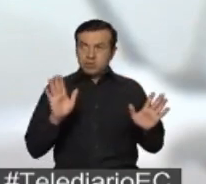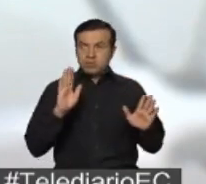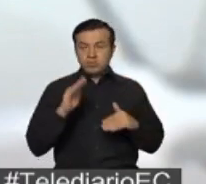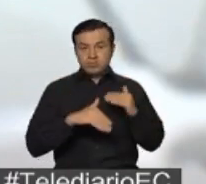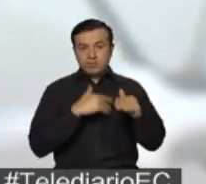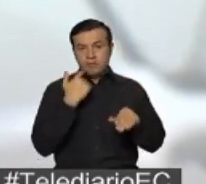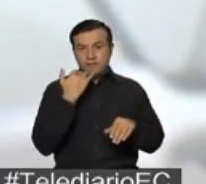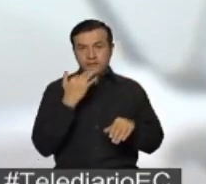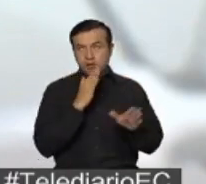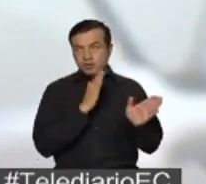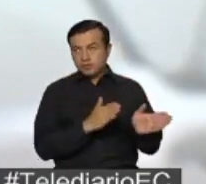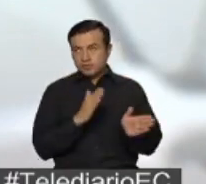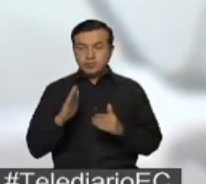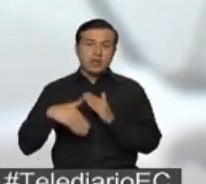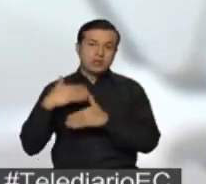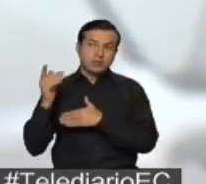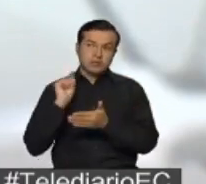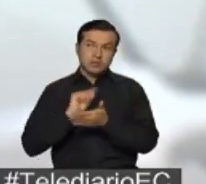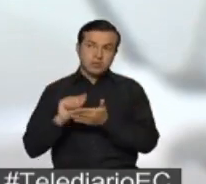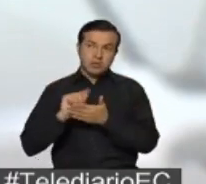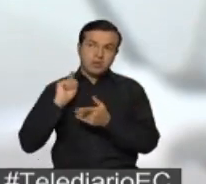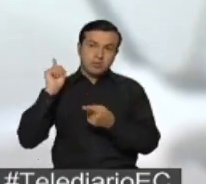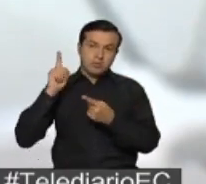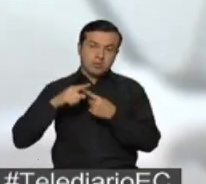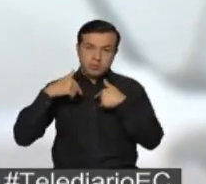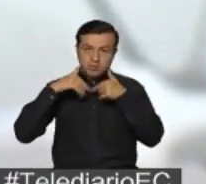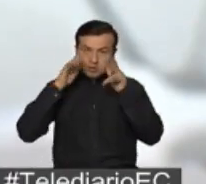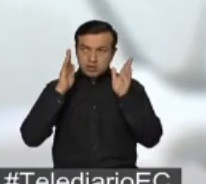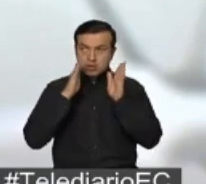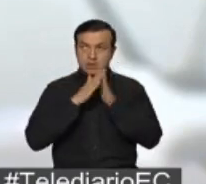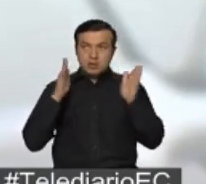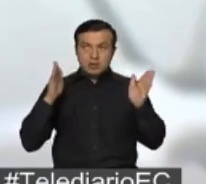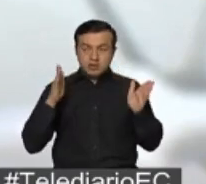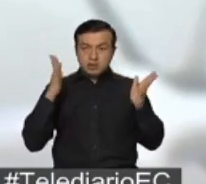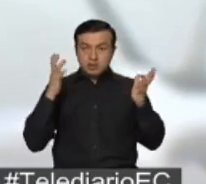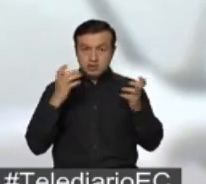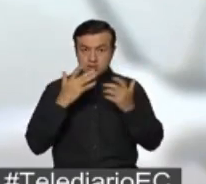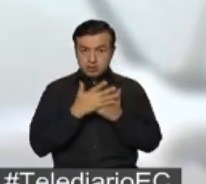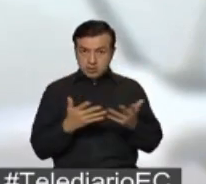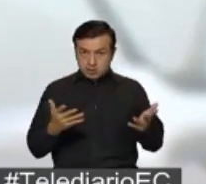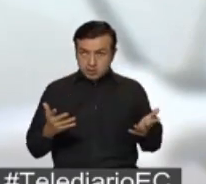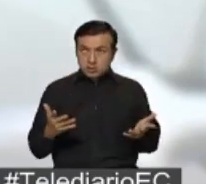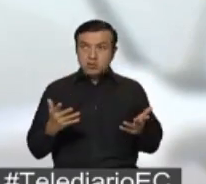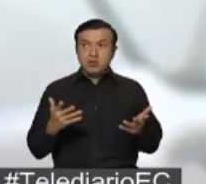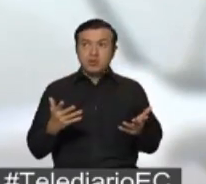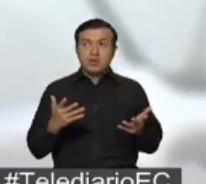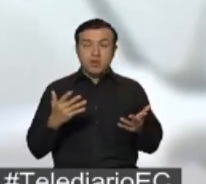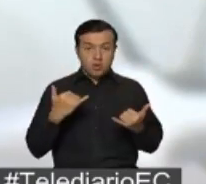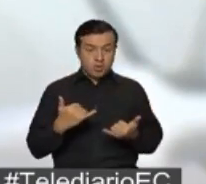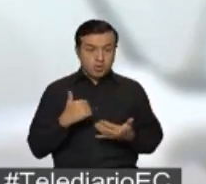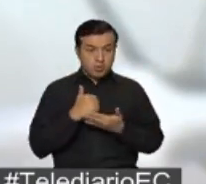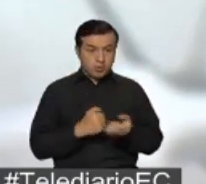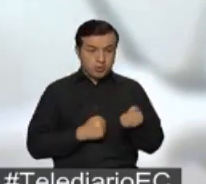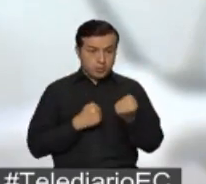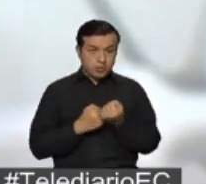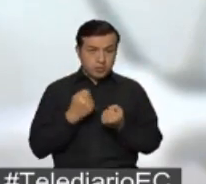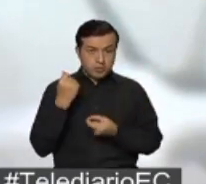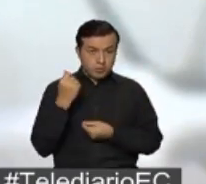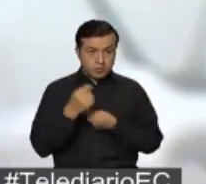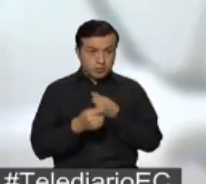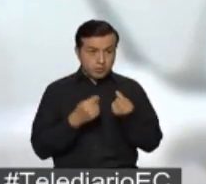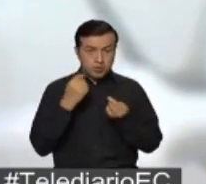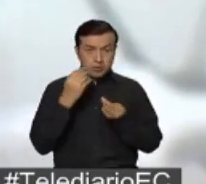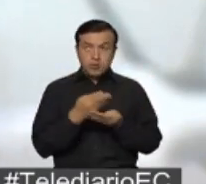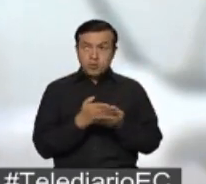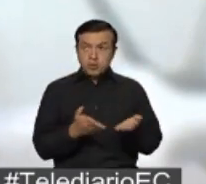van a diferir a lo largo del tiempo hasta el mes de diciembre la cual la idea es que este oxígeno de liquidez que le